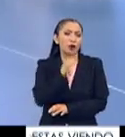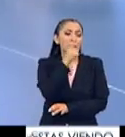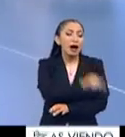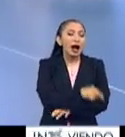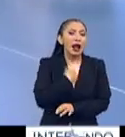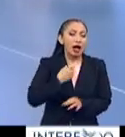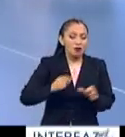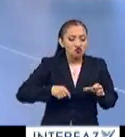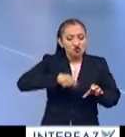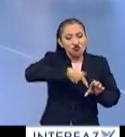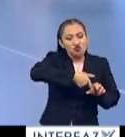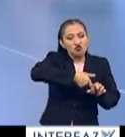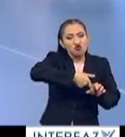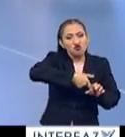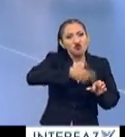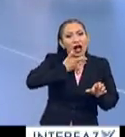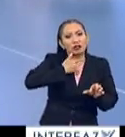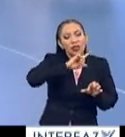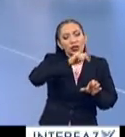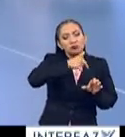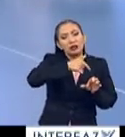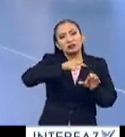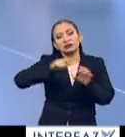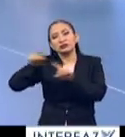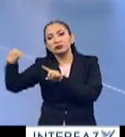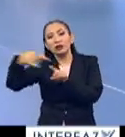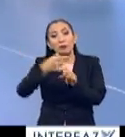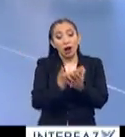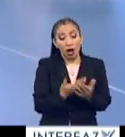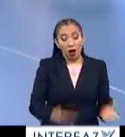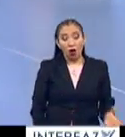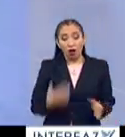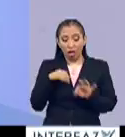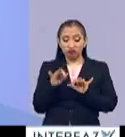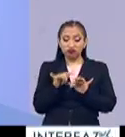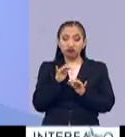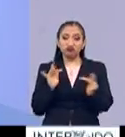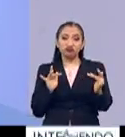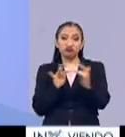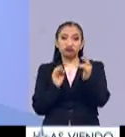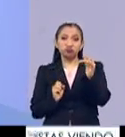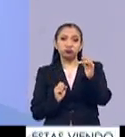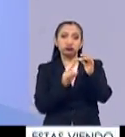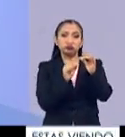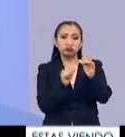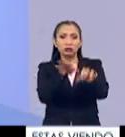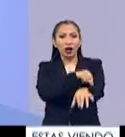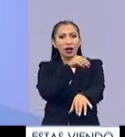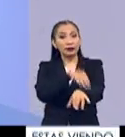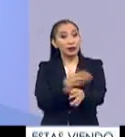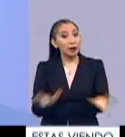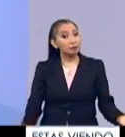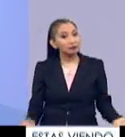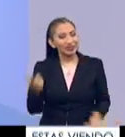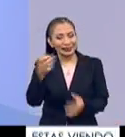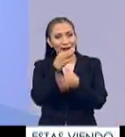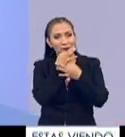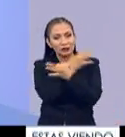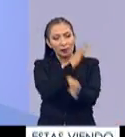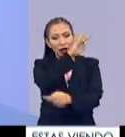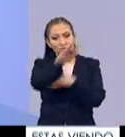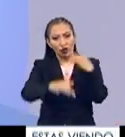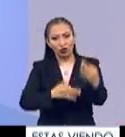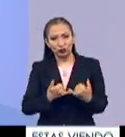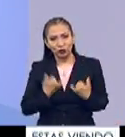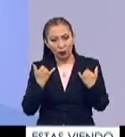el combustible que se iba a usar después. Claro. Y ahora ya a través de microondas abastecen de energía los cohetes. Pues ahí está un mensaje para todos